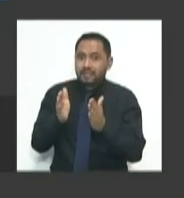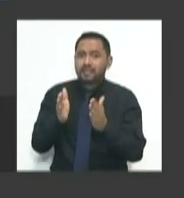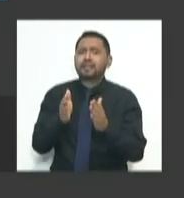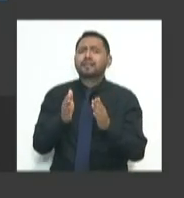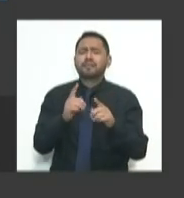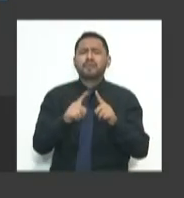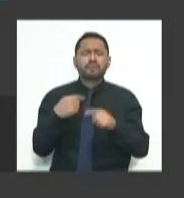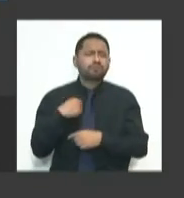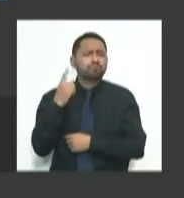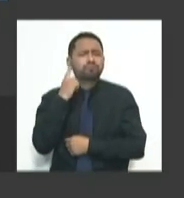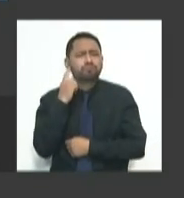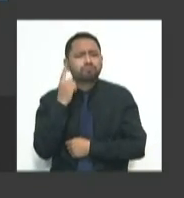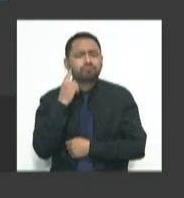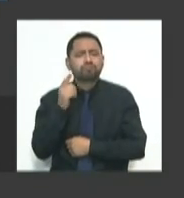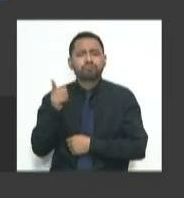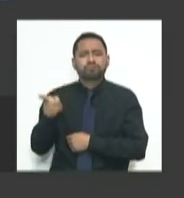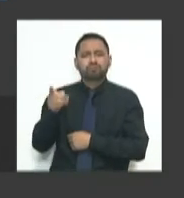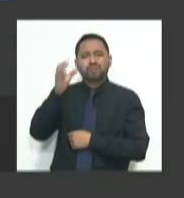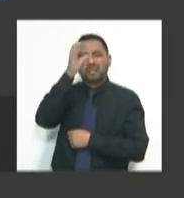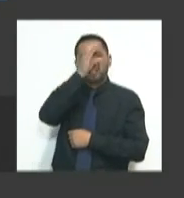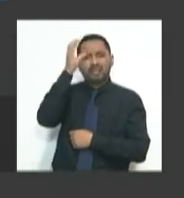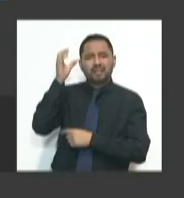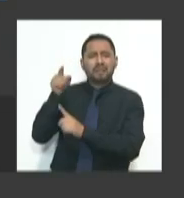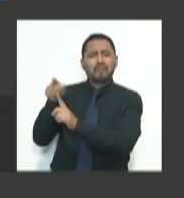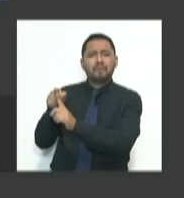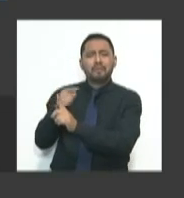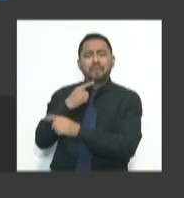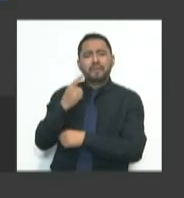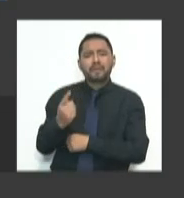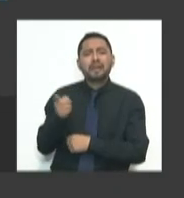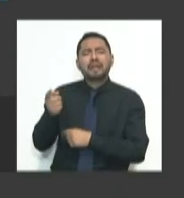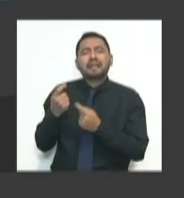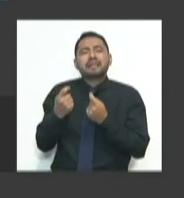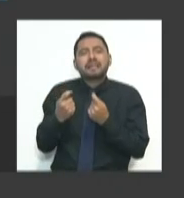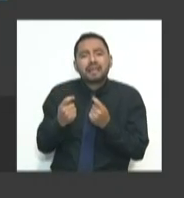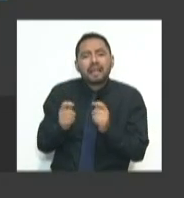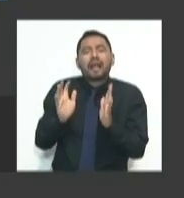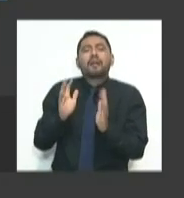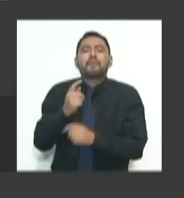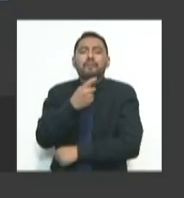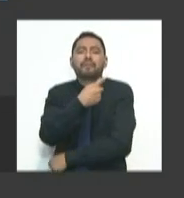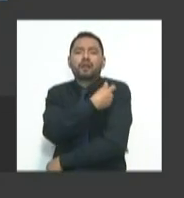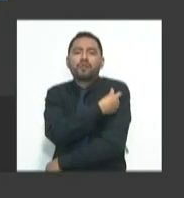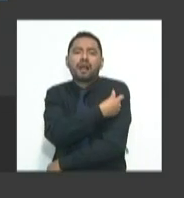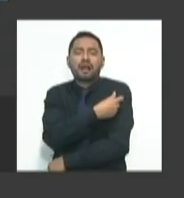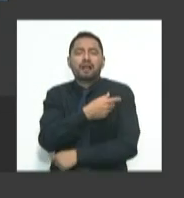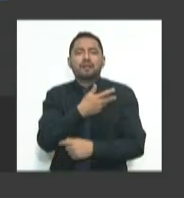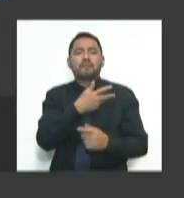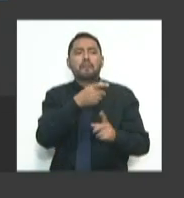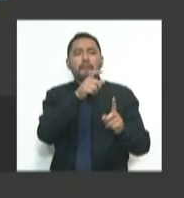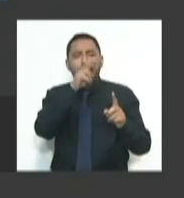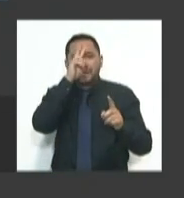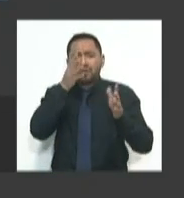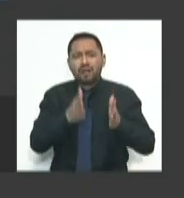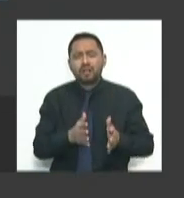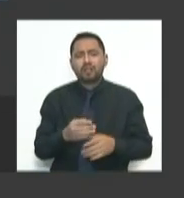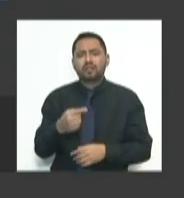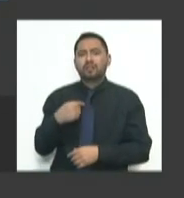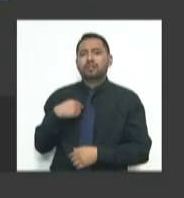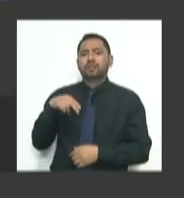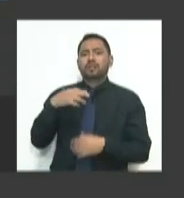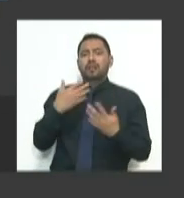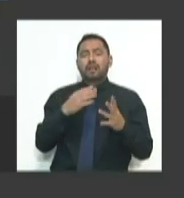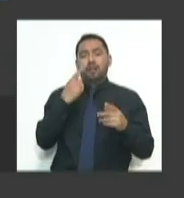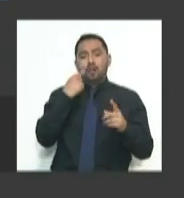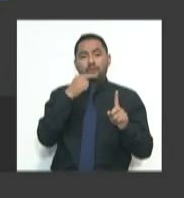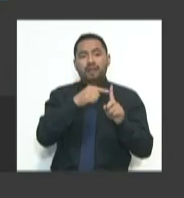ética de su gobierno creo que es importantísimo lo que dice mónica porque si no ocurre esto no habrá gobernabilidad tendremos las calles revueltas